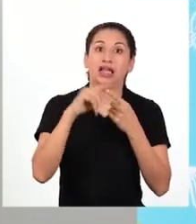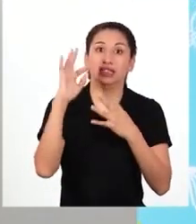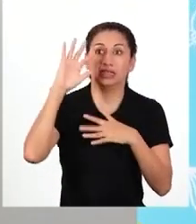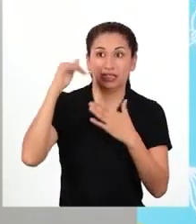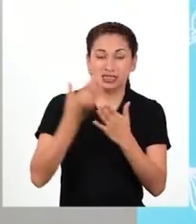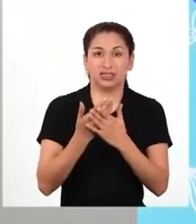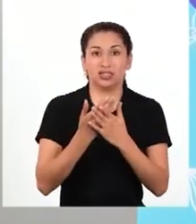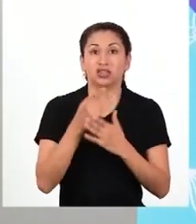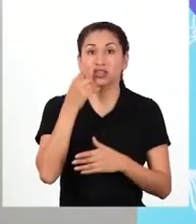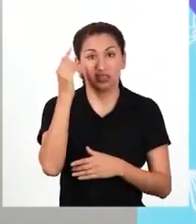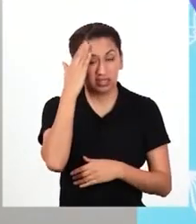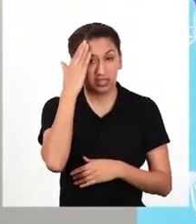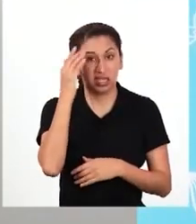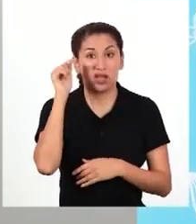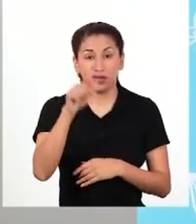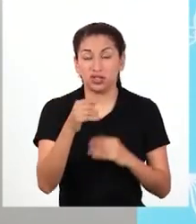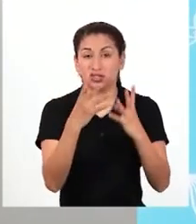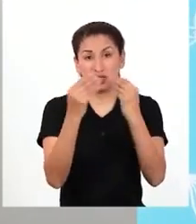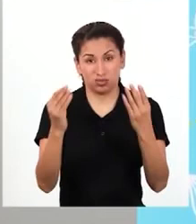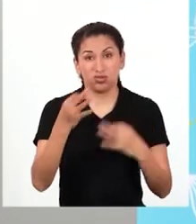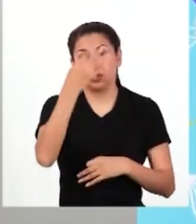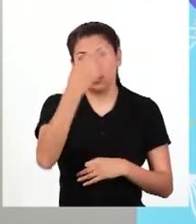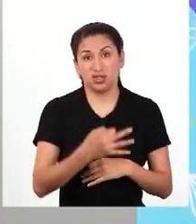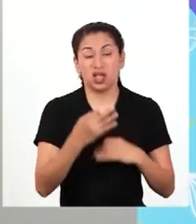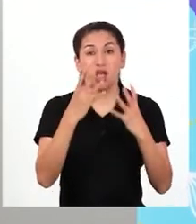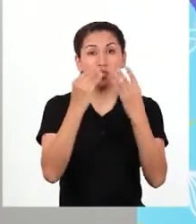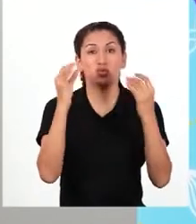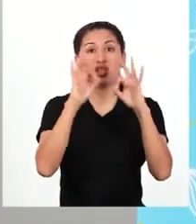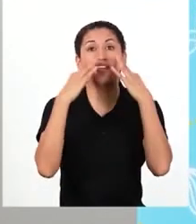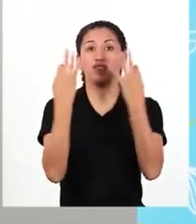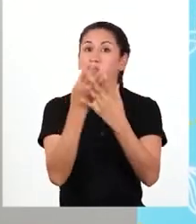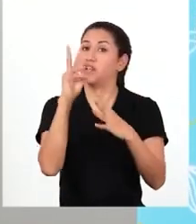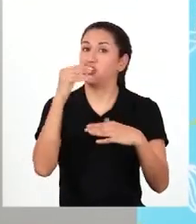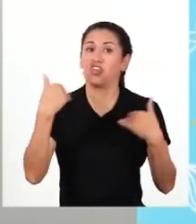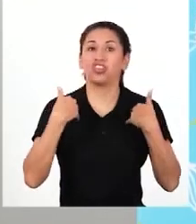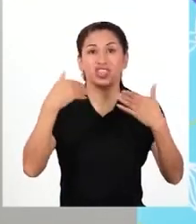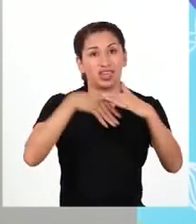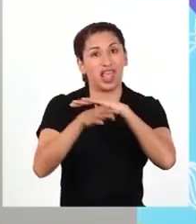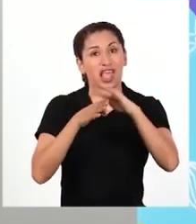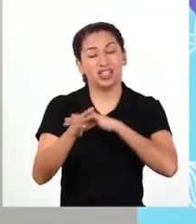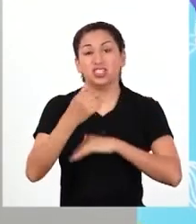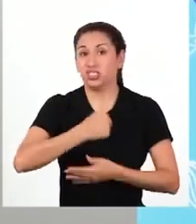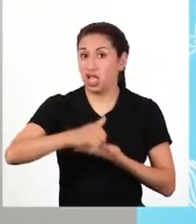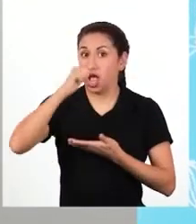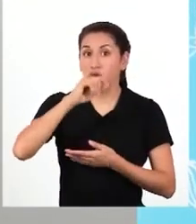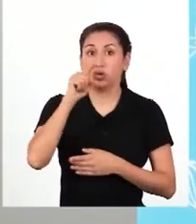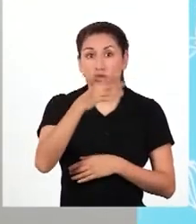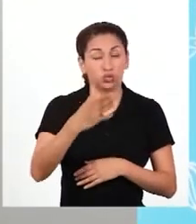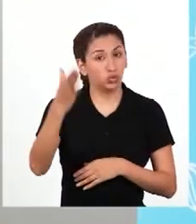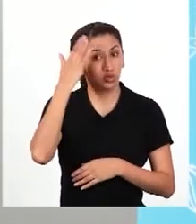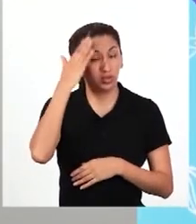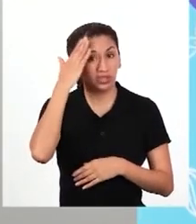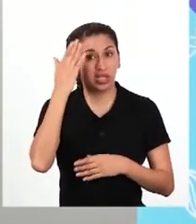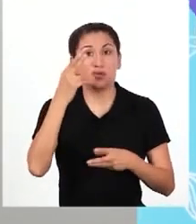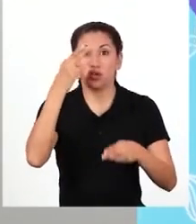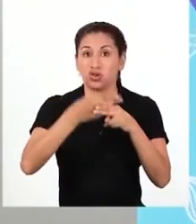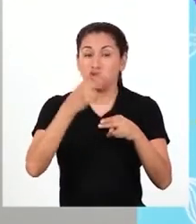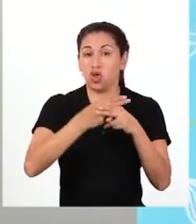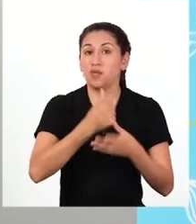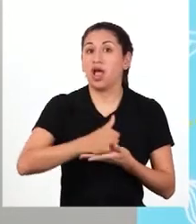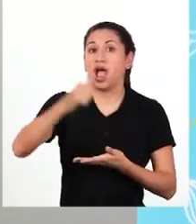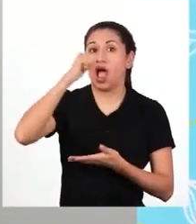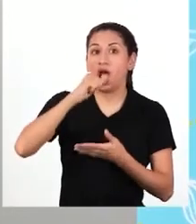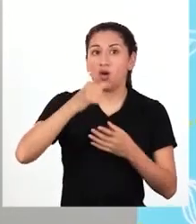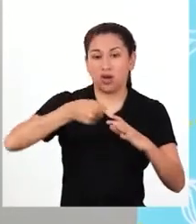muchas familias que no tienen acceso directo al agua potable? ¿Sabías que el no tener agua y desagüe aumenta las probabilidades